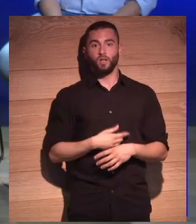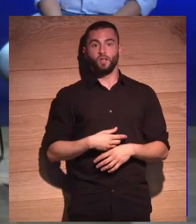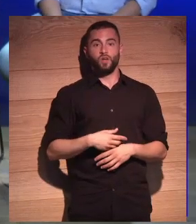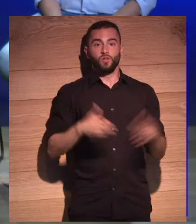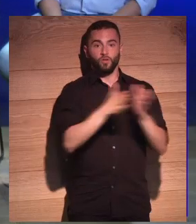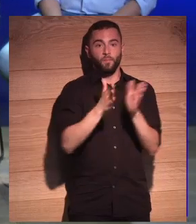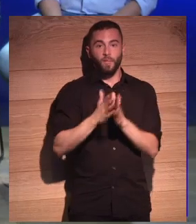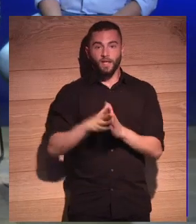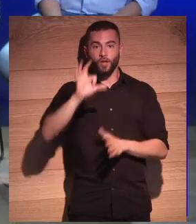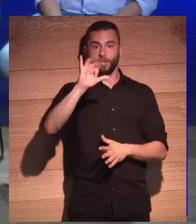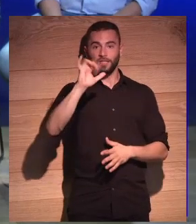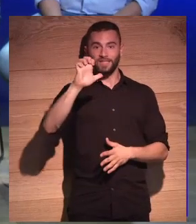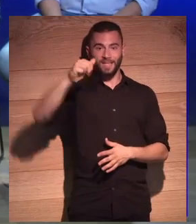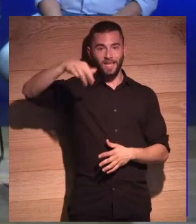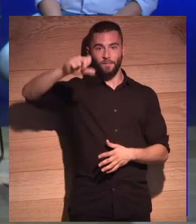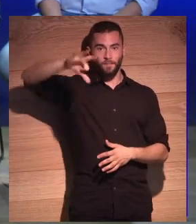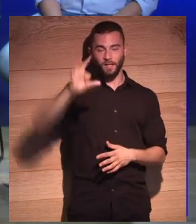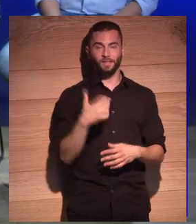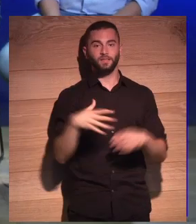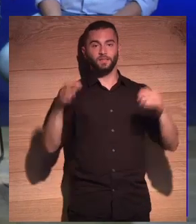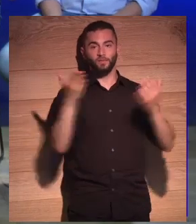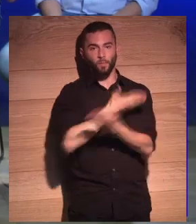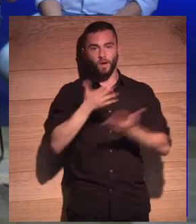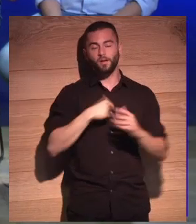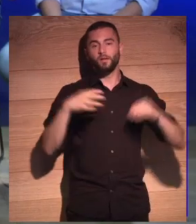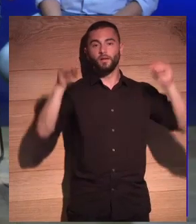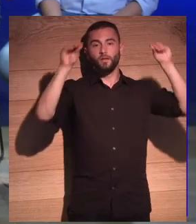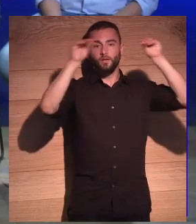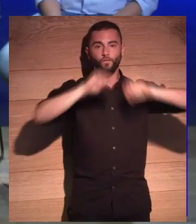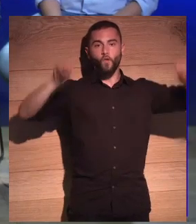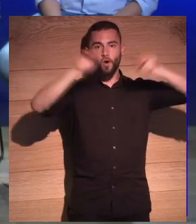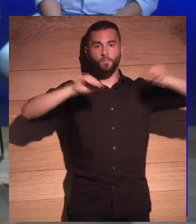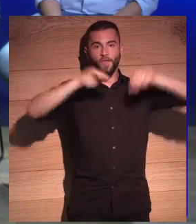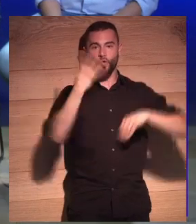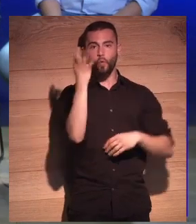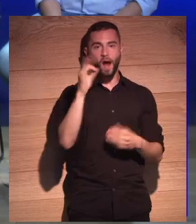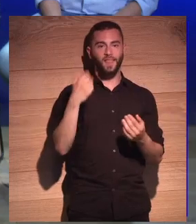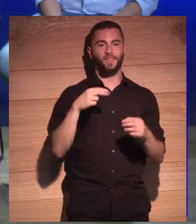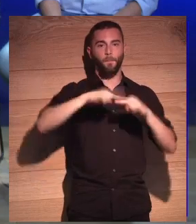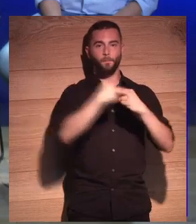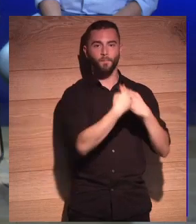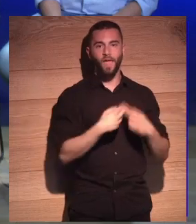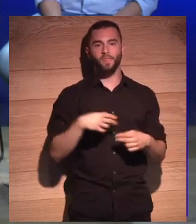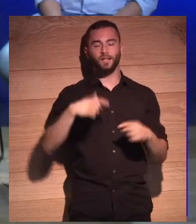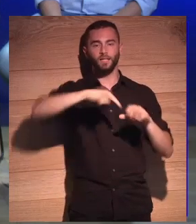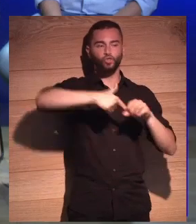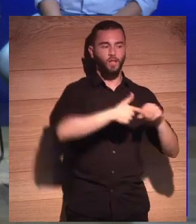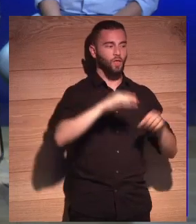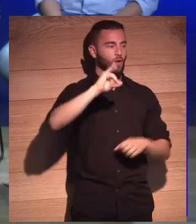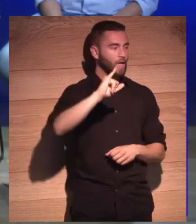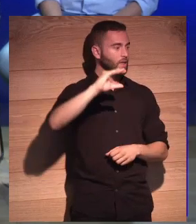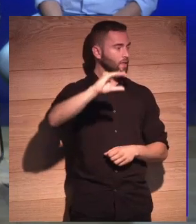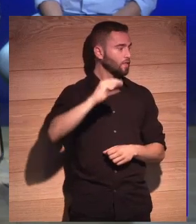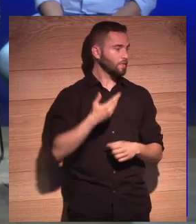Siemens en el desarrollo, en la formación de las 240 piezas de soldadura que lleva el nuevo ICE, el nuevo tren de